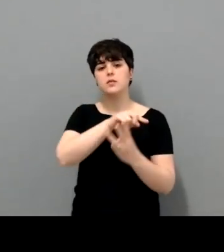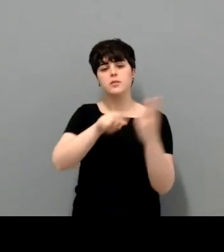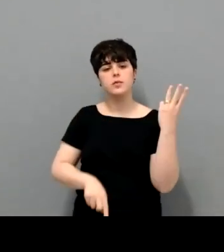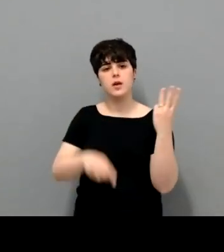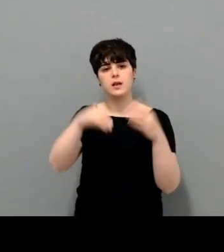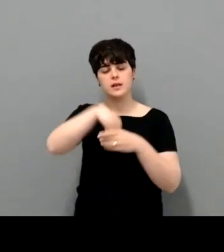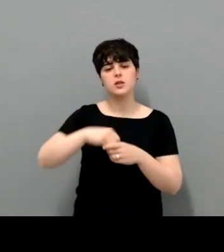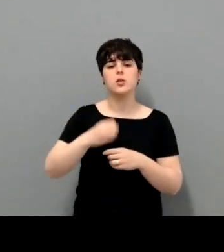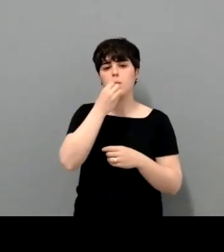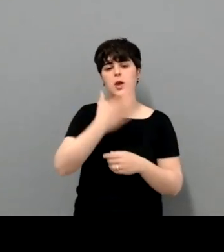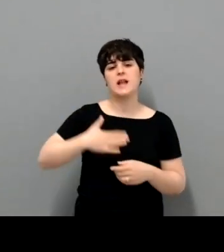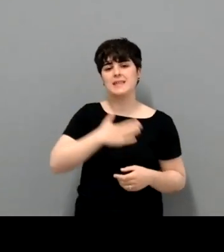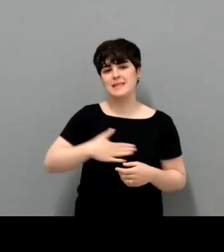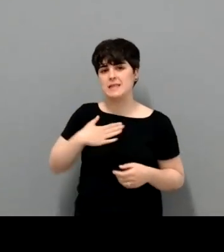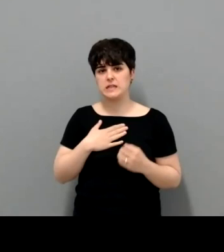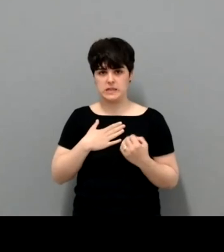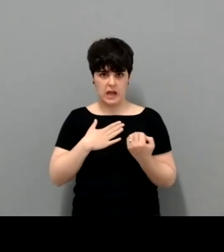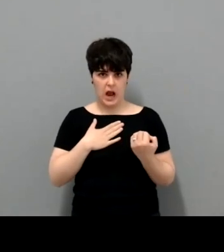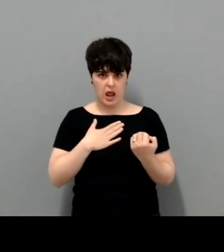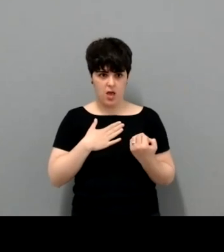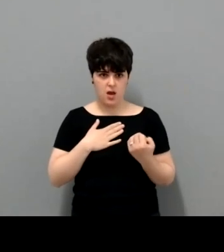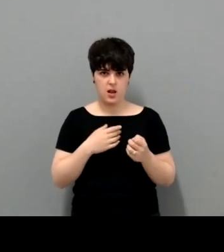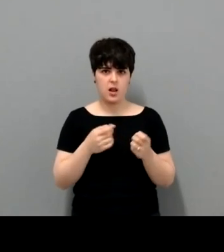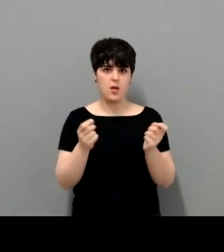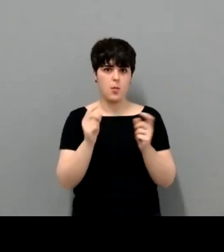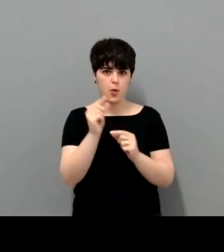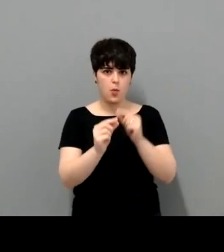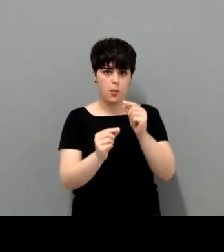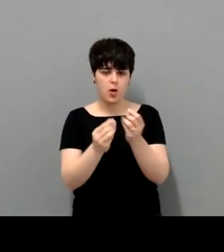estado del bienestar se resquebrajan.